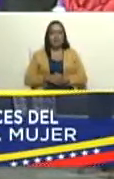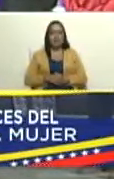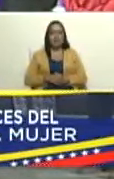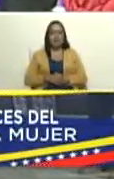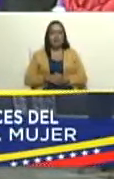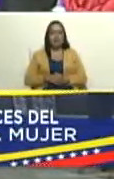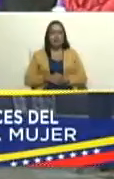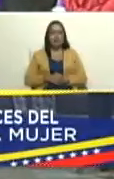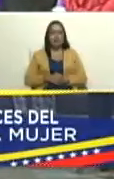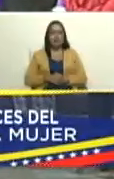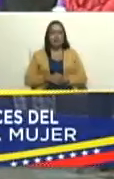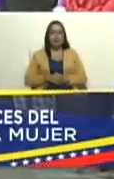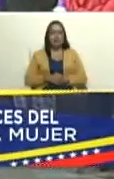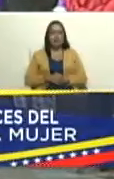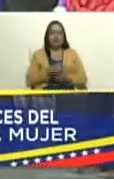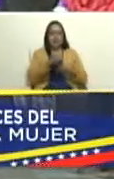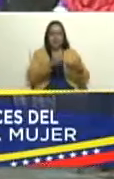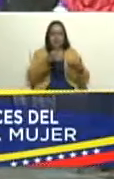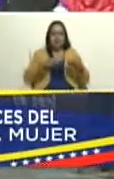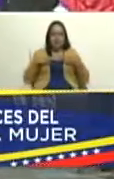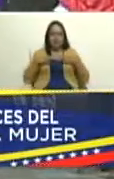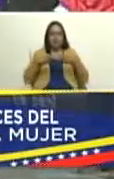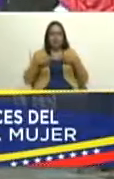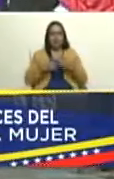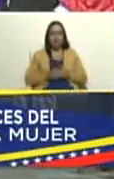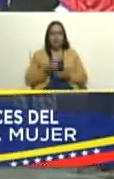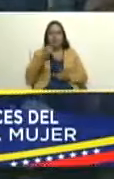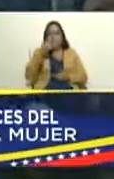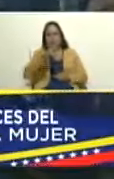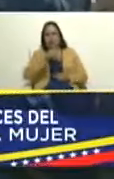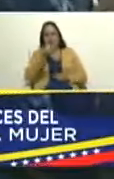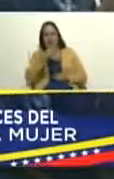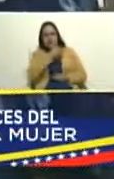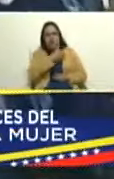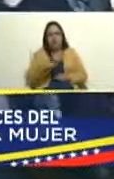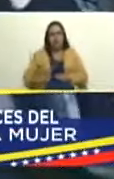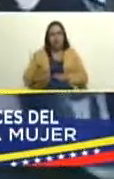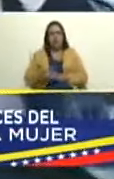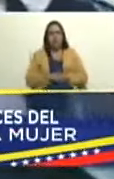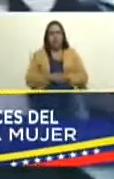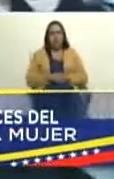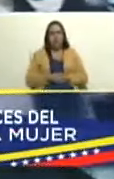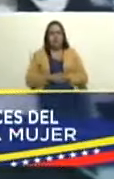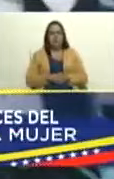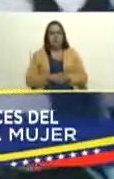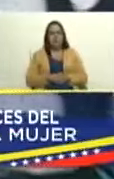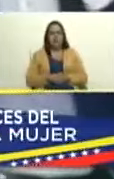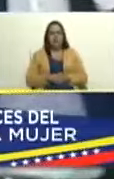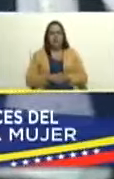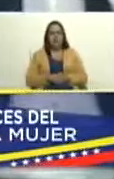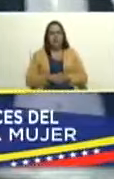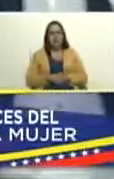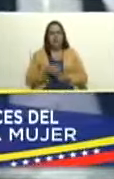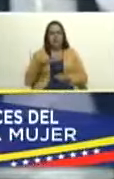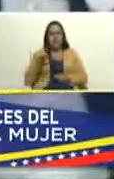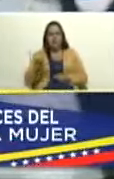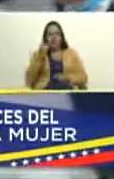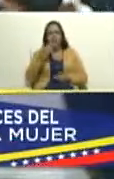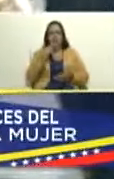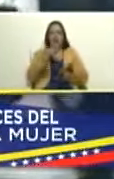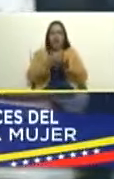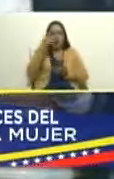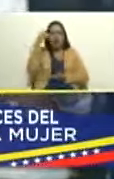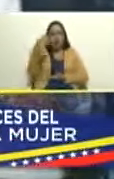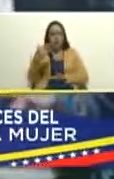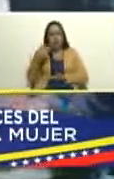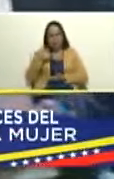Liliana Isaura, confección de ropa. Buenas tardes, presidente. Buenas tardes. Bueno, primeramente, gracias a Dios por